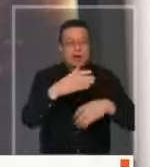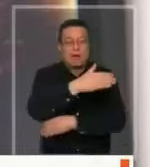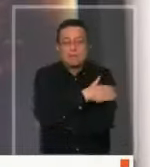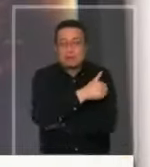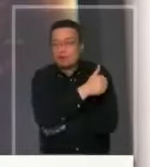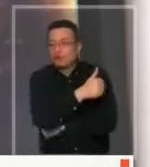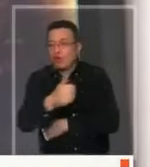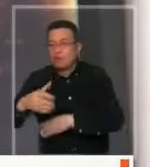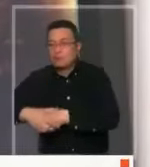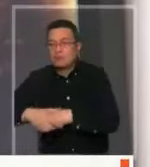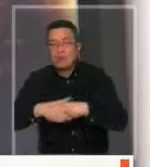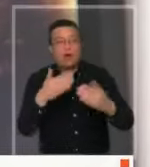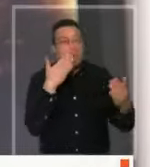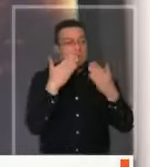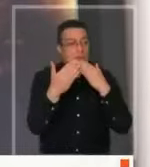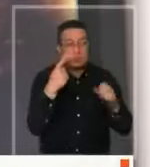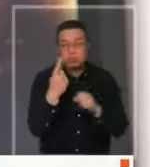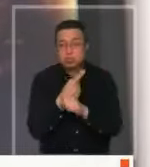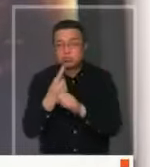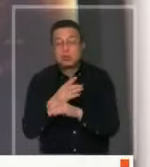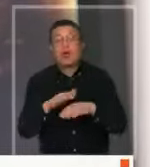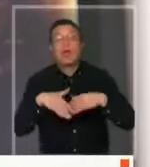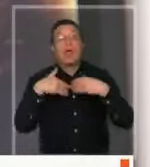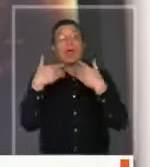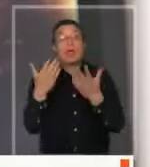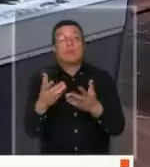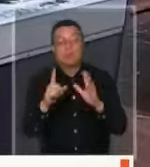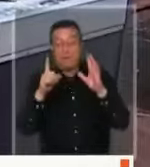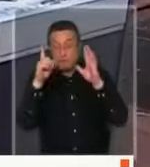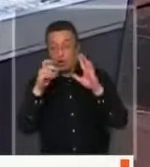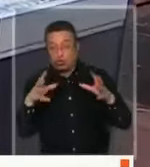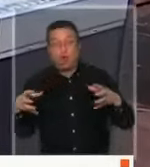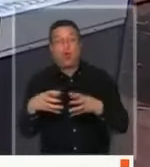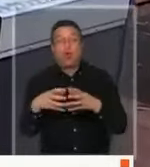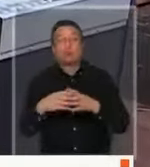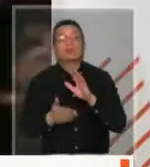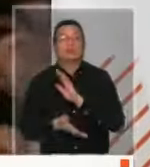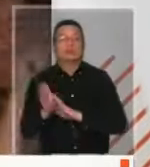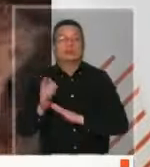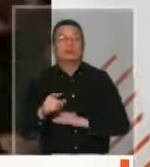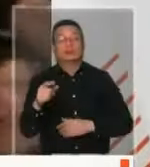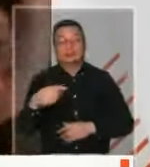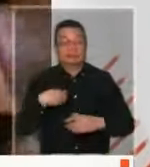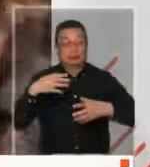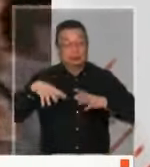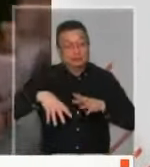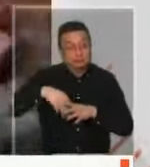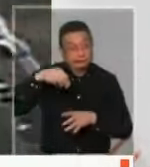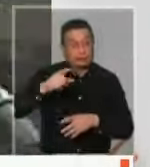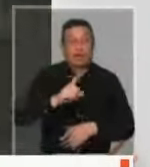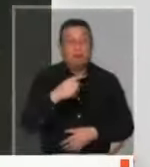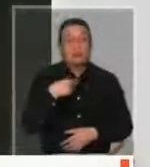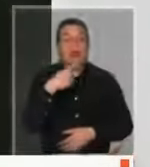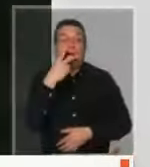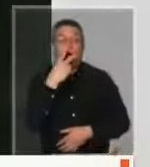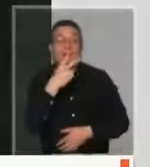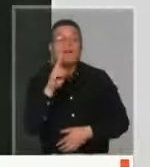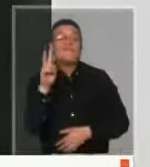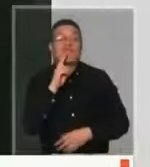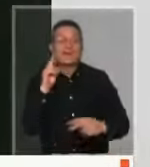todos, conversa un ratito con ellos, luego se toman una foto grupal. Daniel no alcanzó a concursar, pero de todas maneras verá a su ídolo el